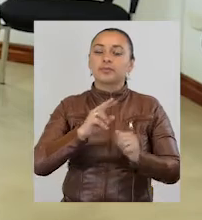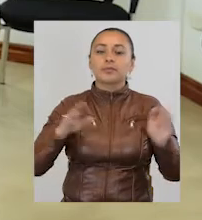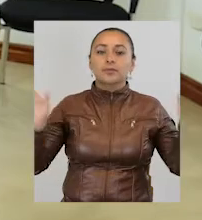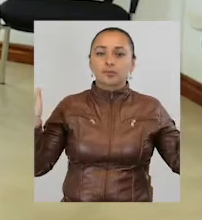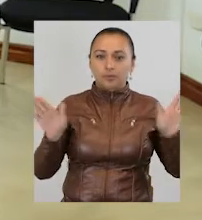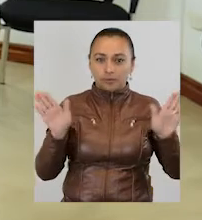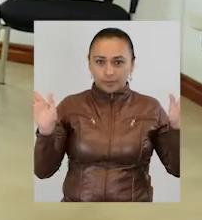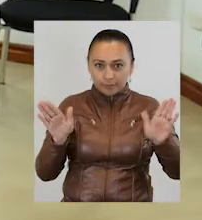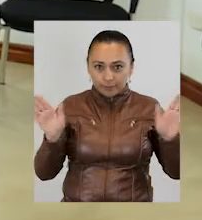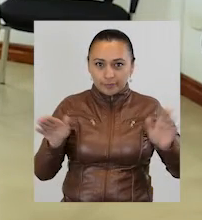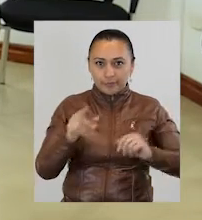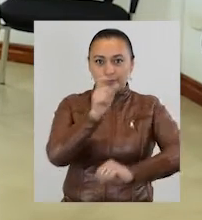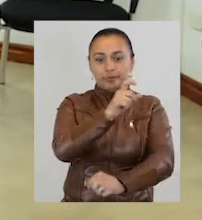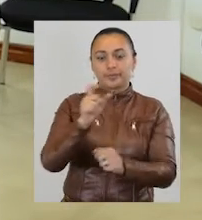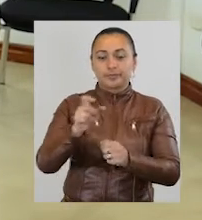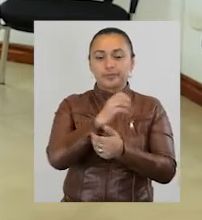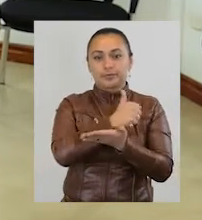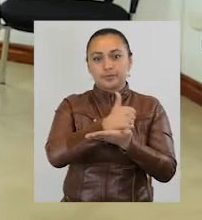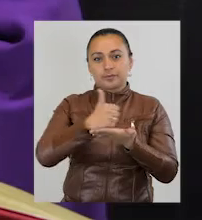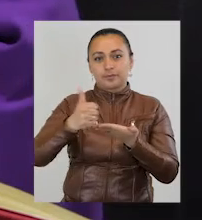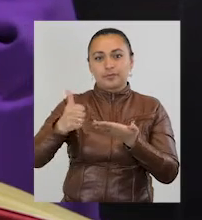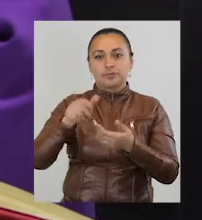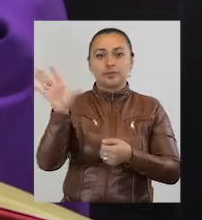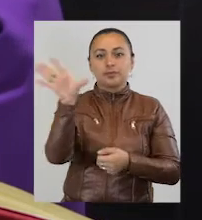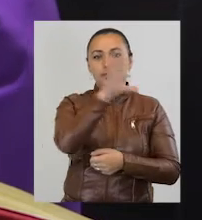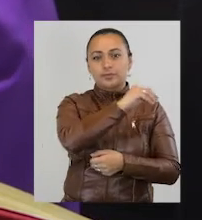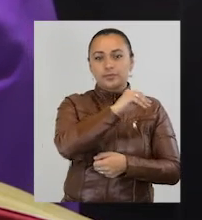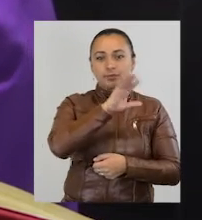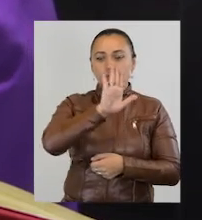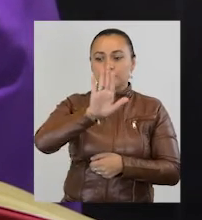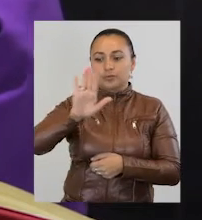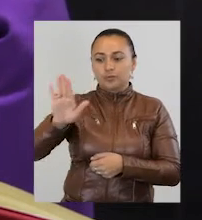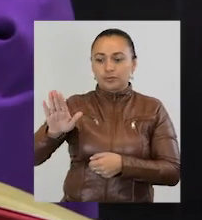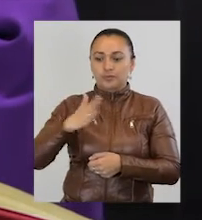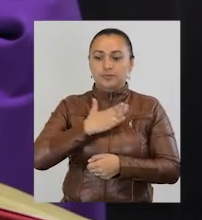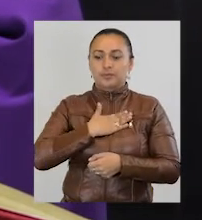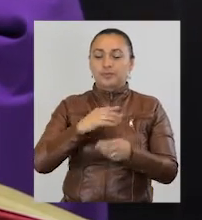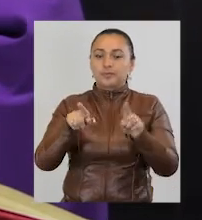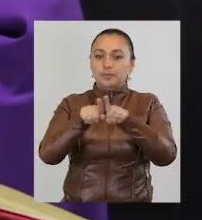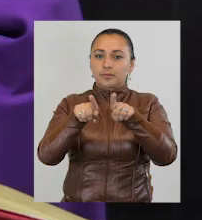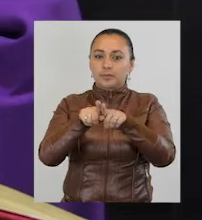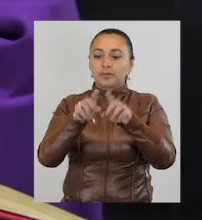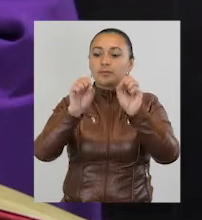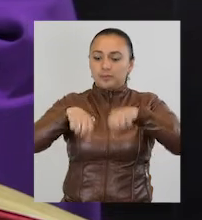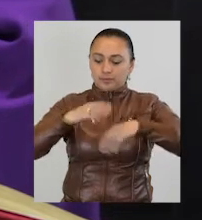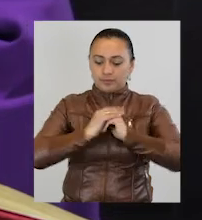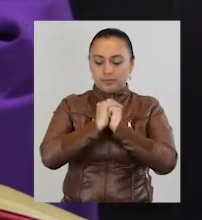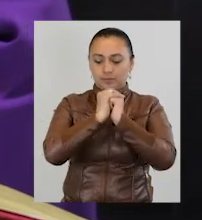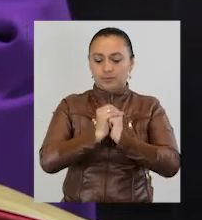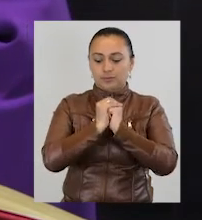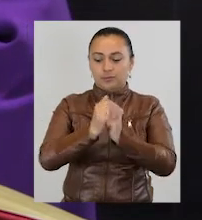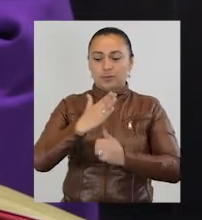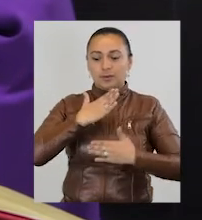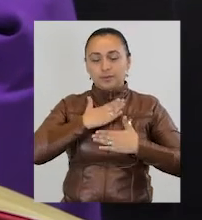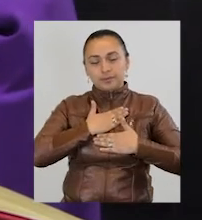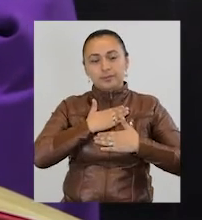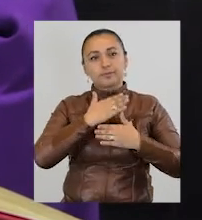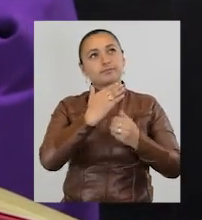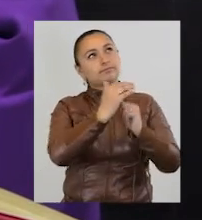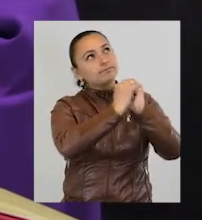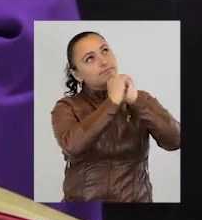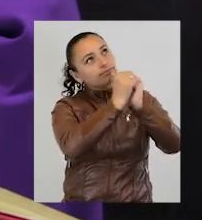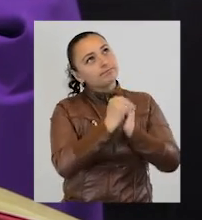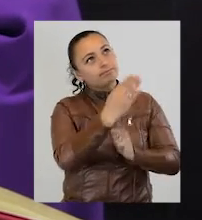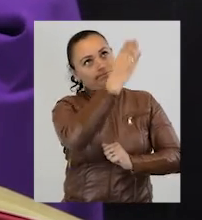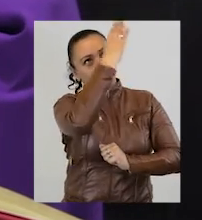siempre Virgen, a los ángeles, a los santos, y a ustedes, hermanos, que intercedan por mí